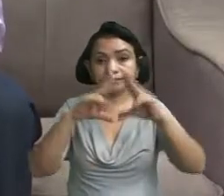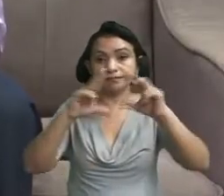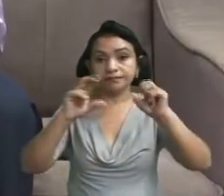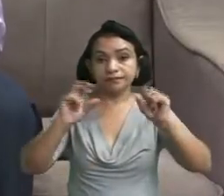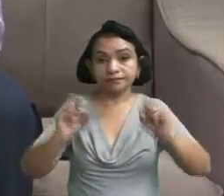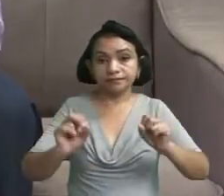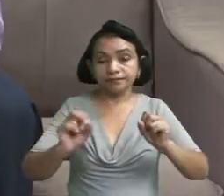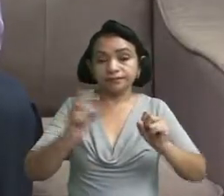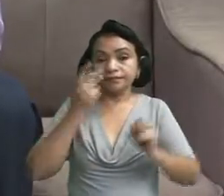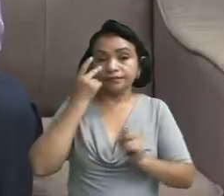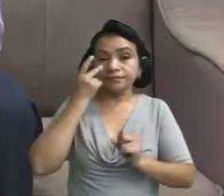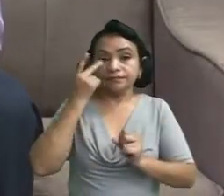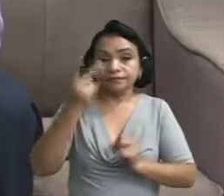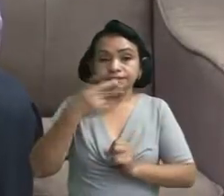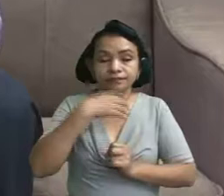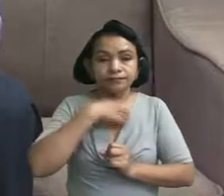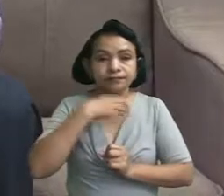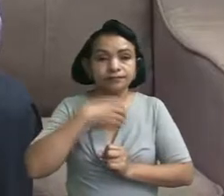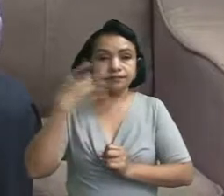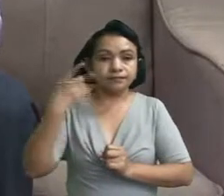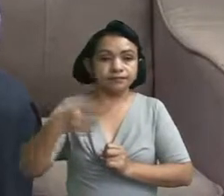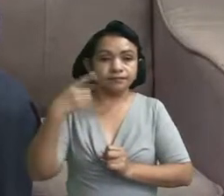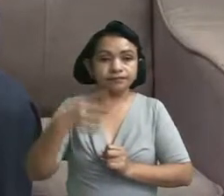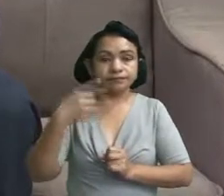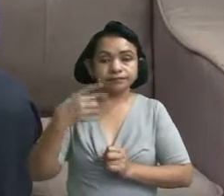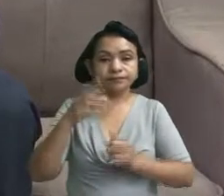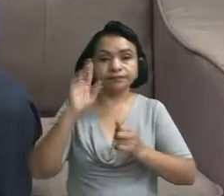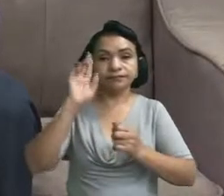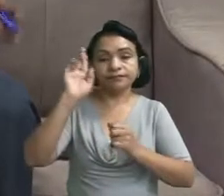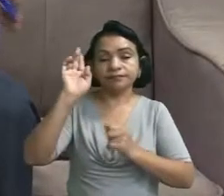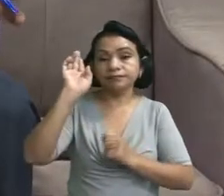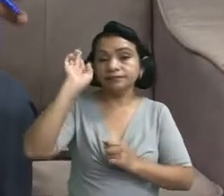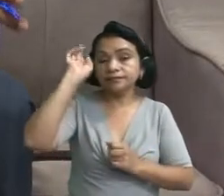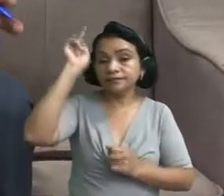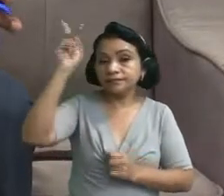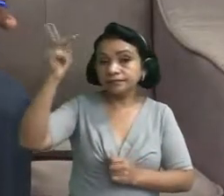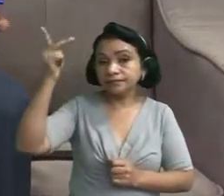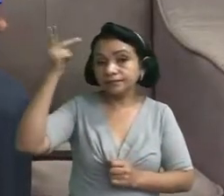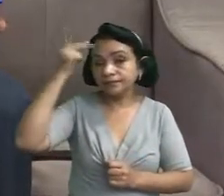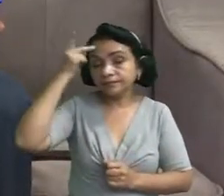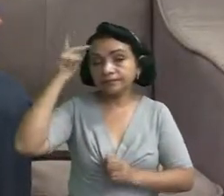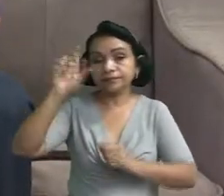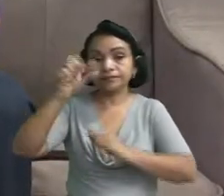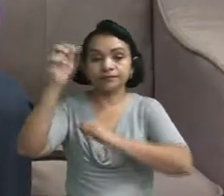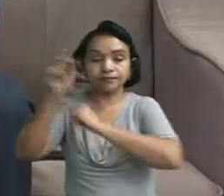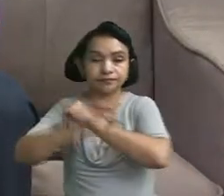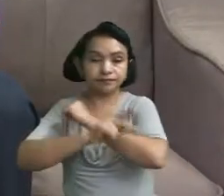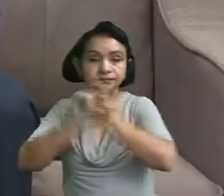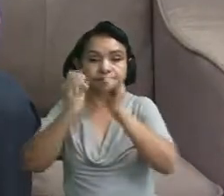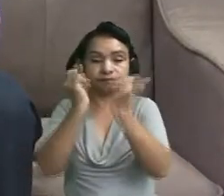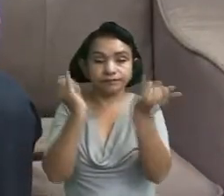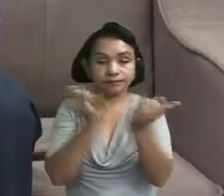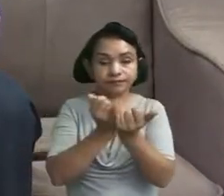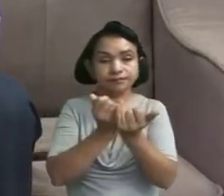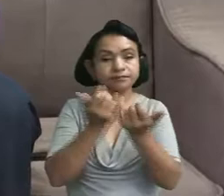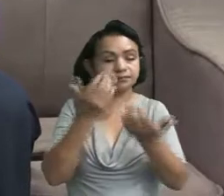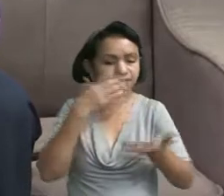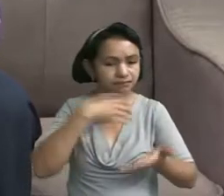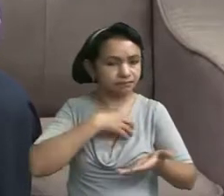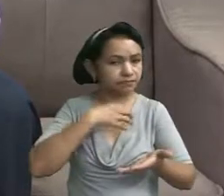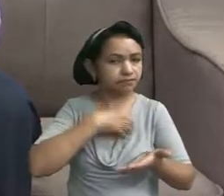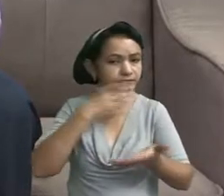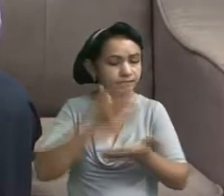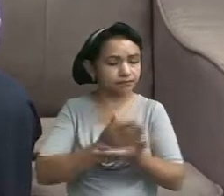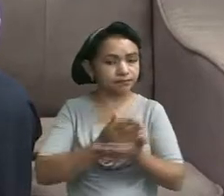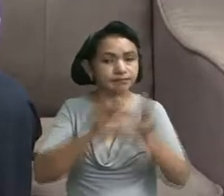en principio, de una visión soberana y a continuación de una política exterior coherente, es decir, con esos principios de soberanía e independencia, porque ese es